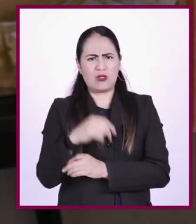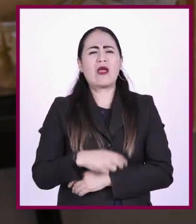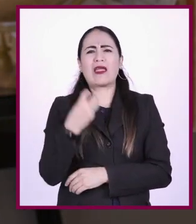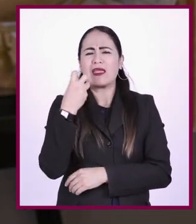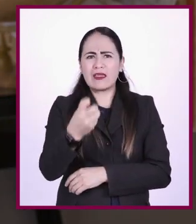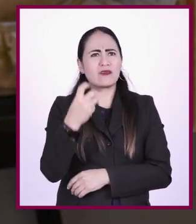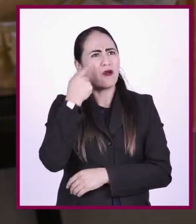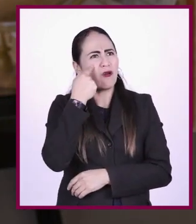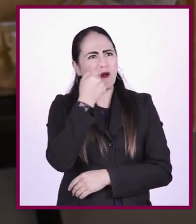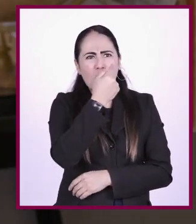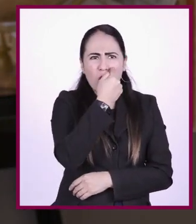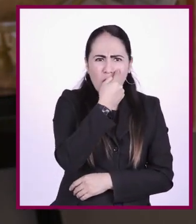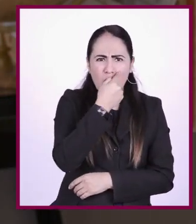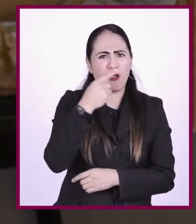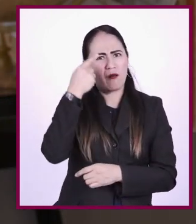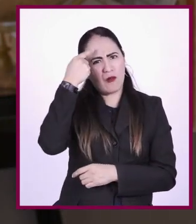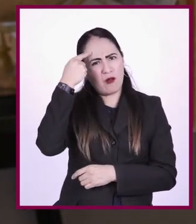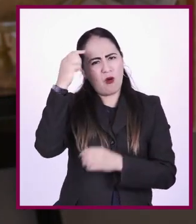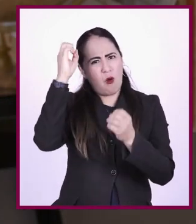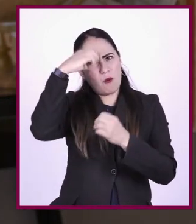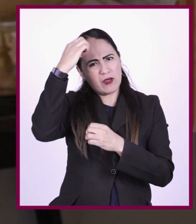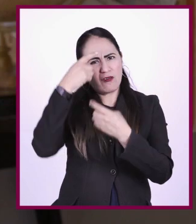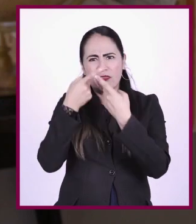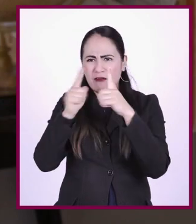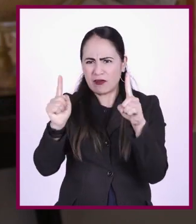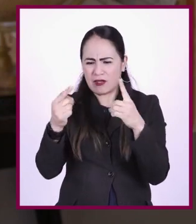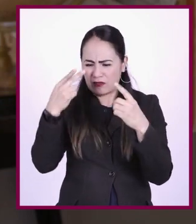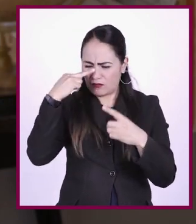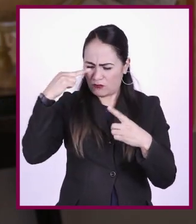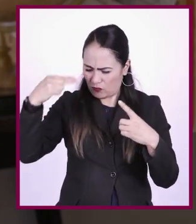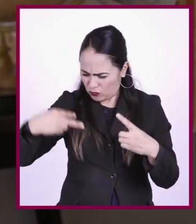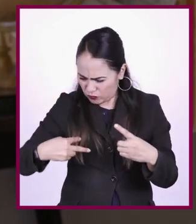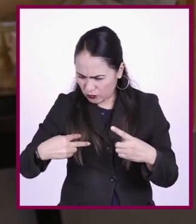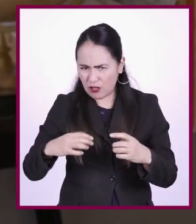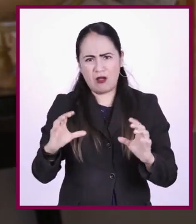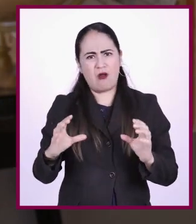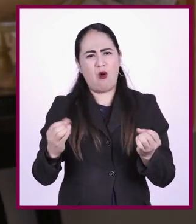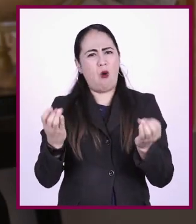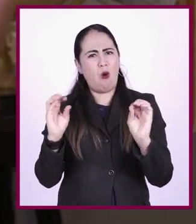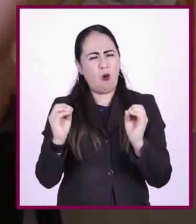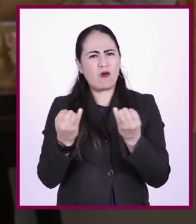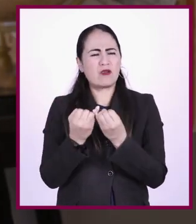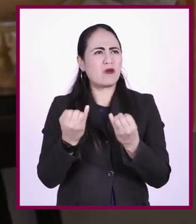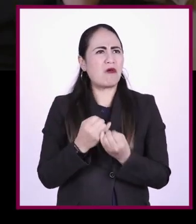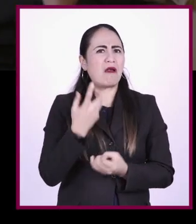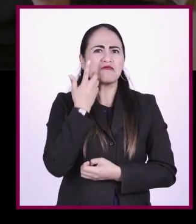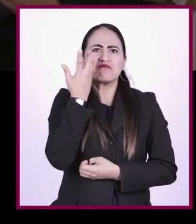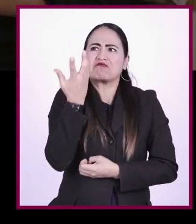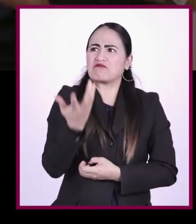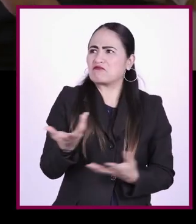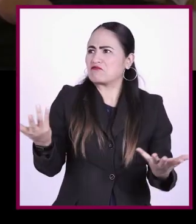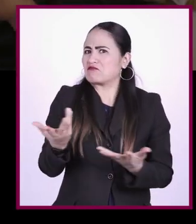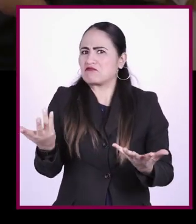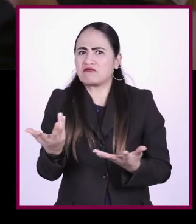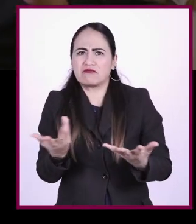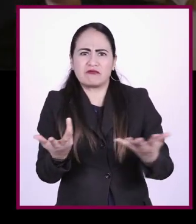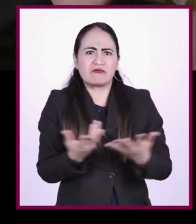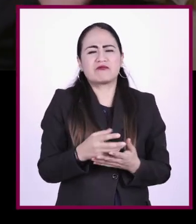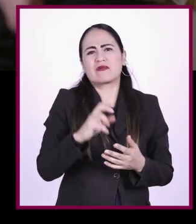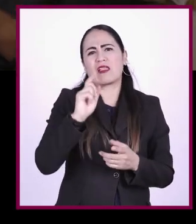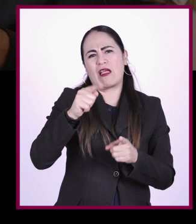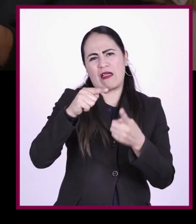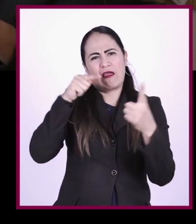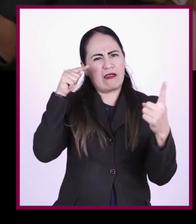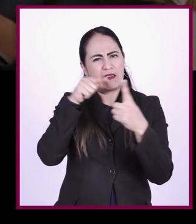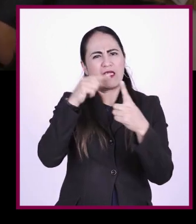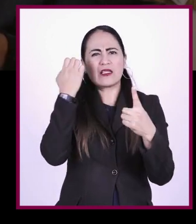en que vemos la vida, la forma en que nos vemos a nosotros mismos y la actitud con la que vamos por ahí. Sobre todo con lo que respecta a la